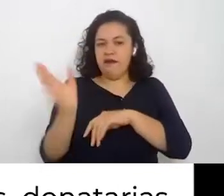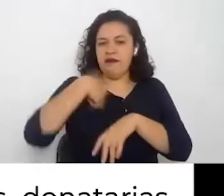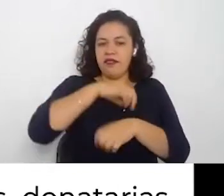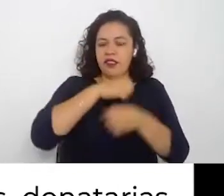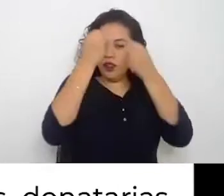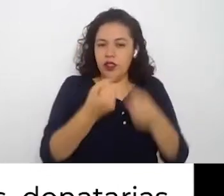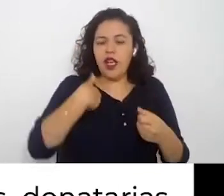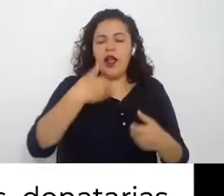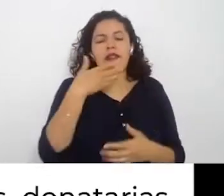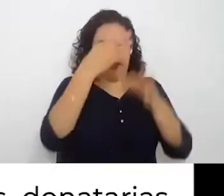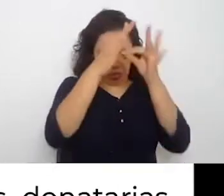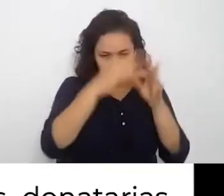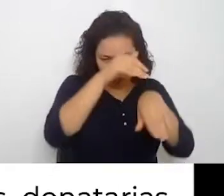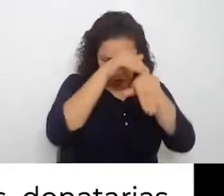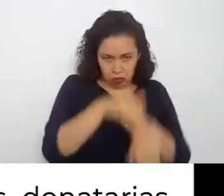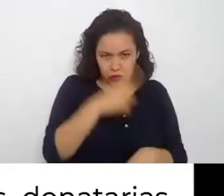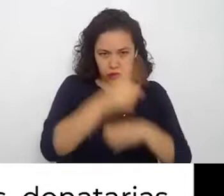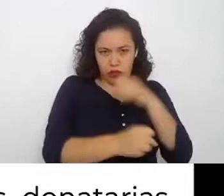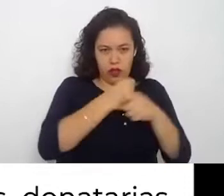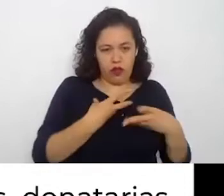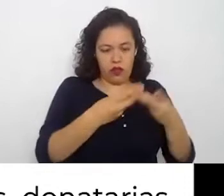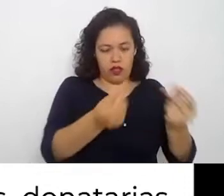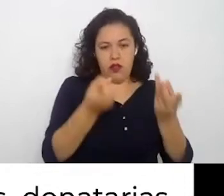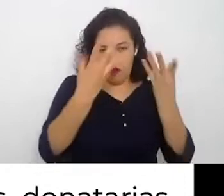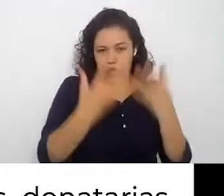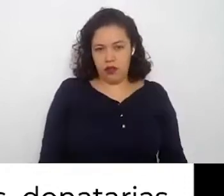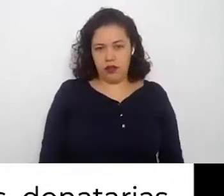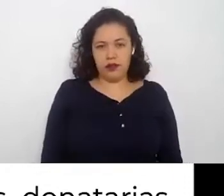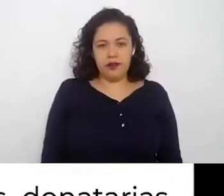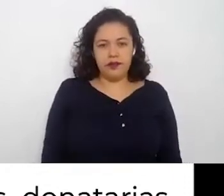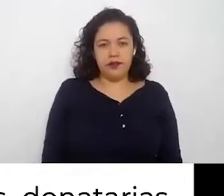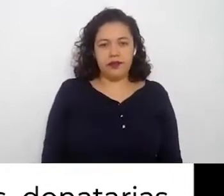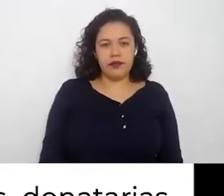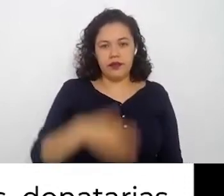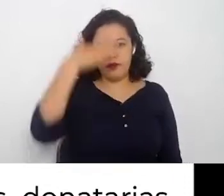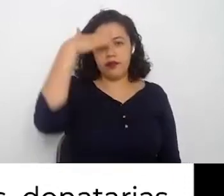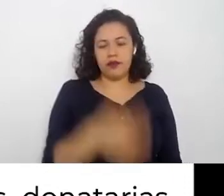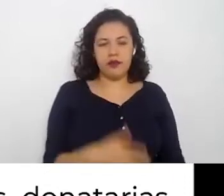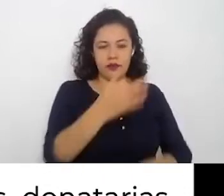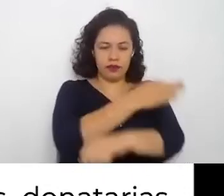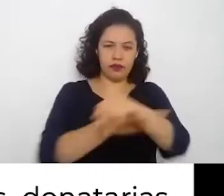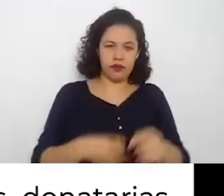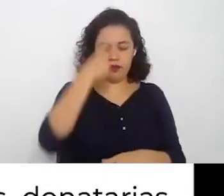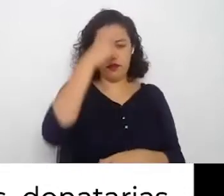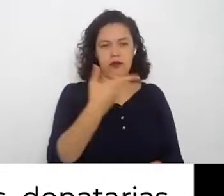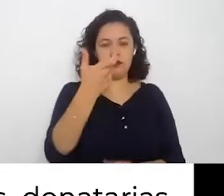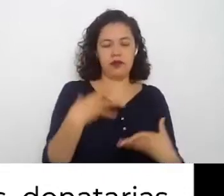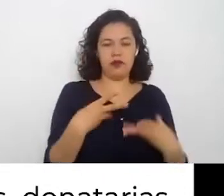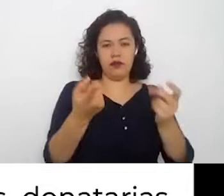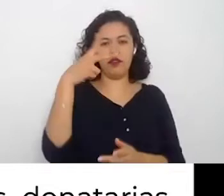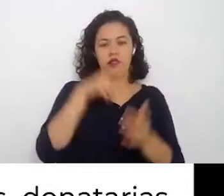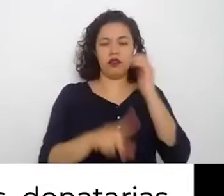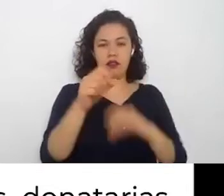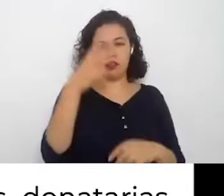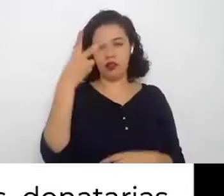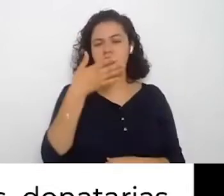aplicando en nuestro presupuesto anual. Sé que es tarde para un presupuesto del 2022, pero es muy a